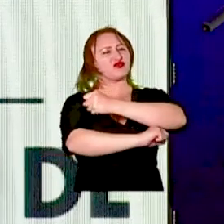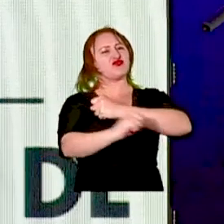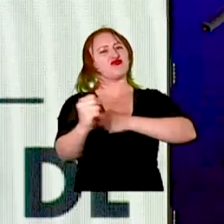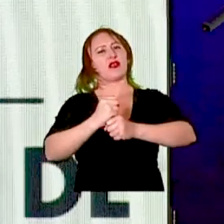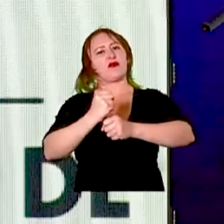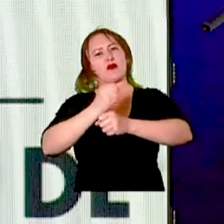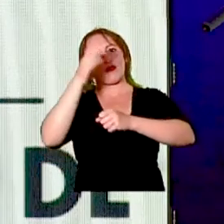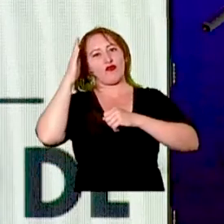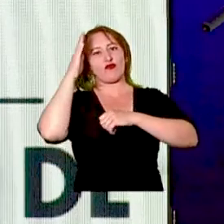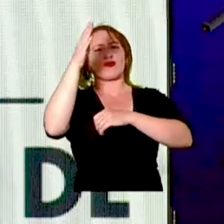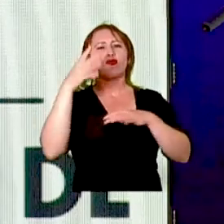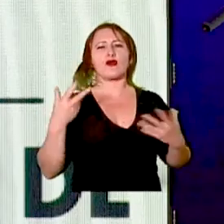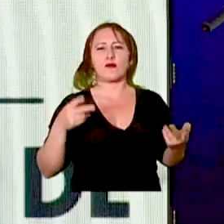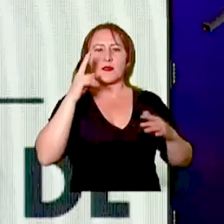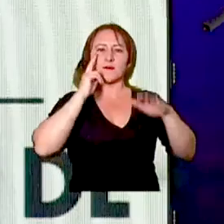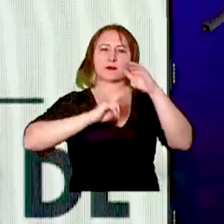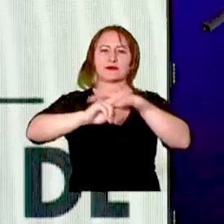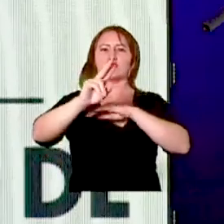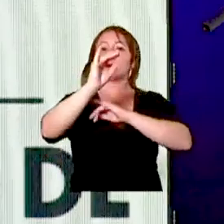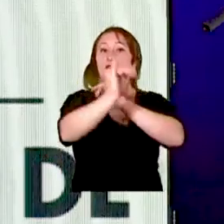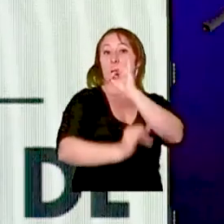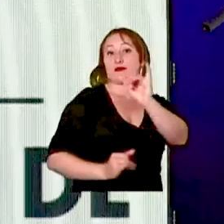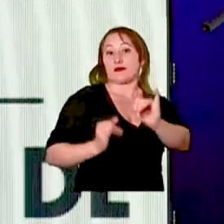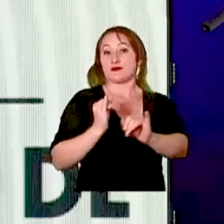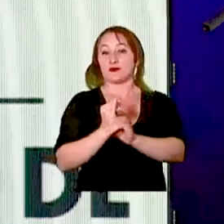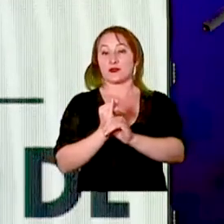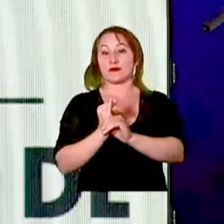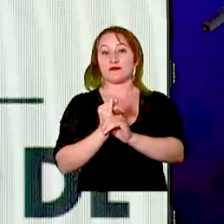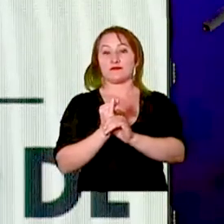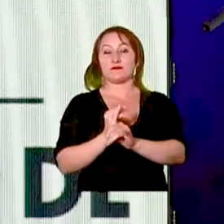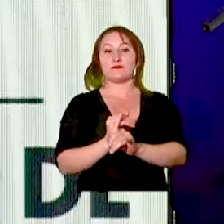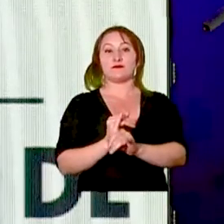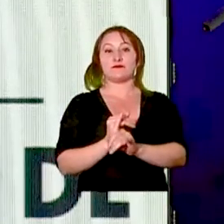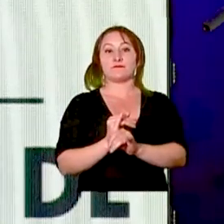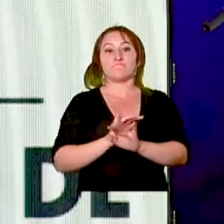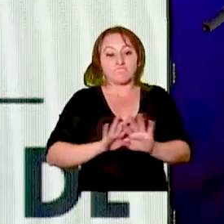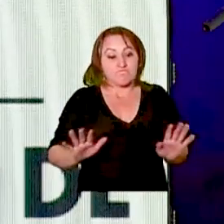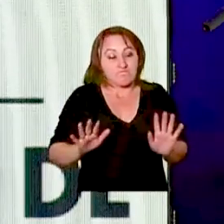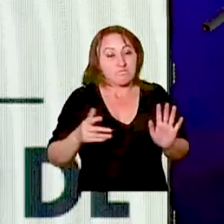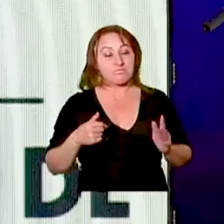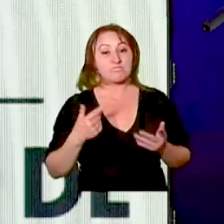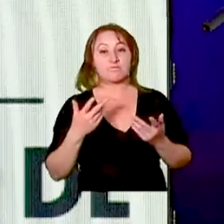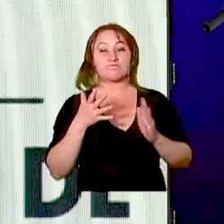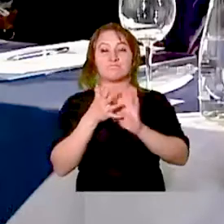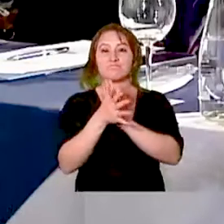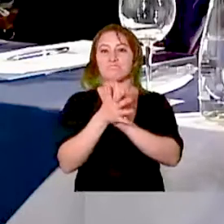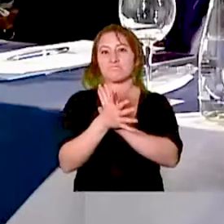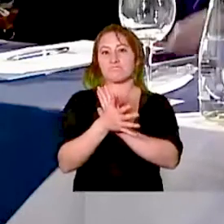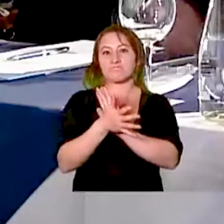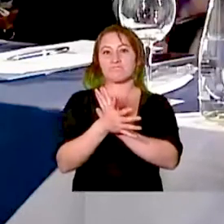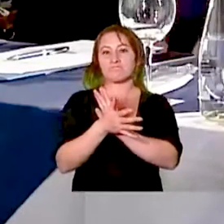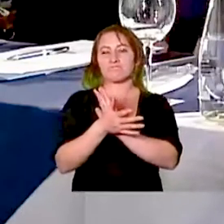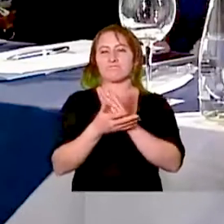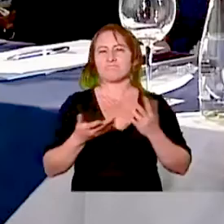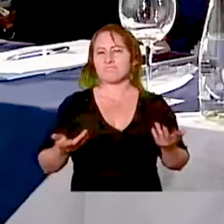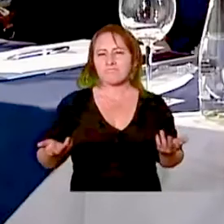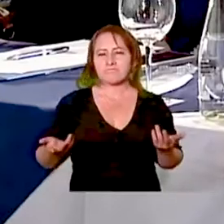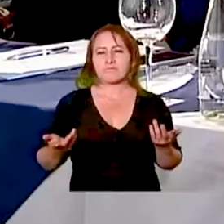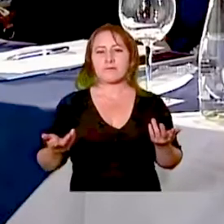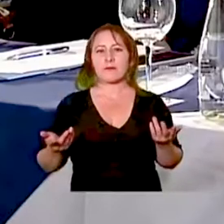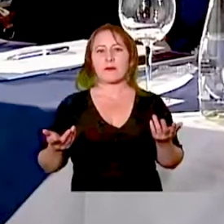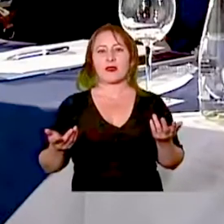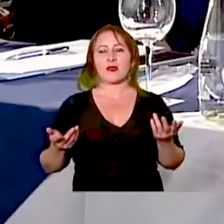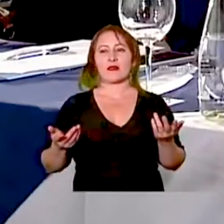hacia futuro desde una visión internacional. Solo me queda entonces decirles que